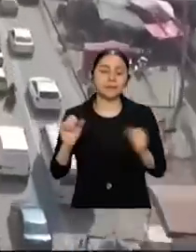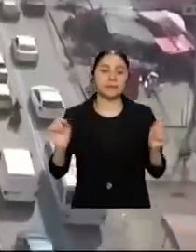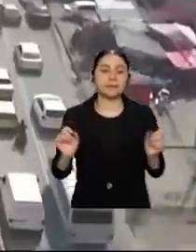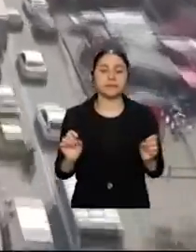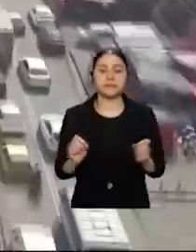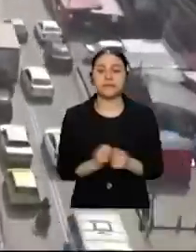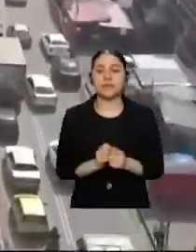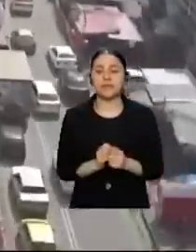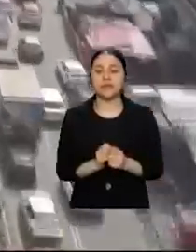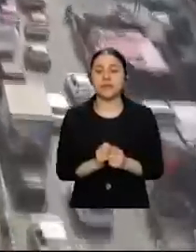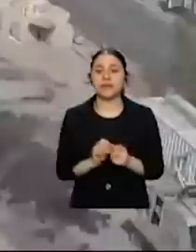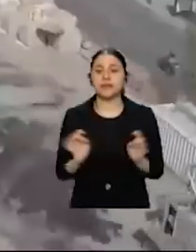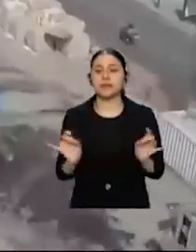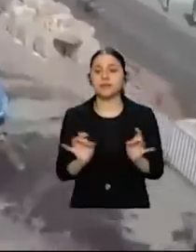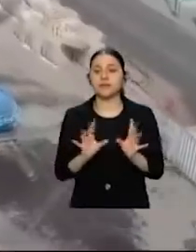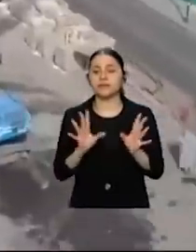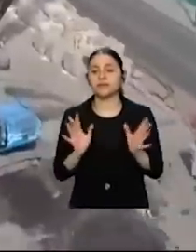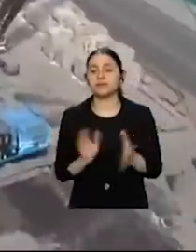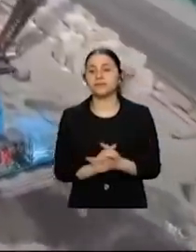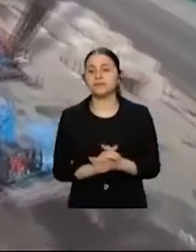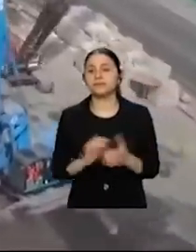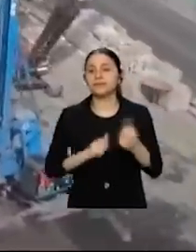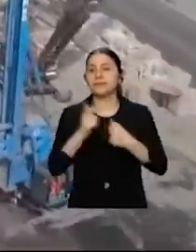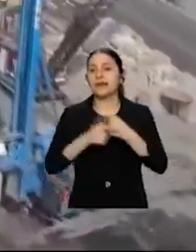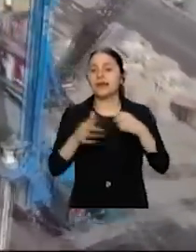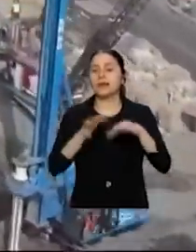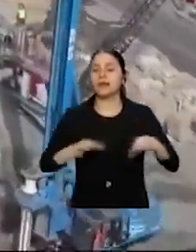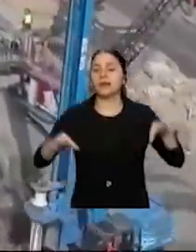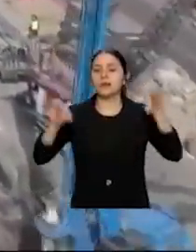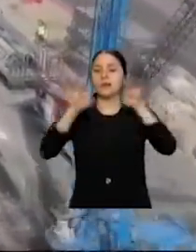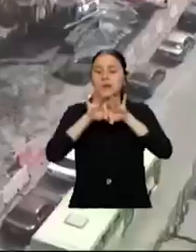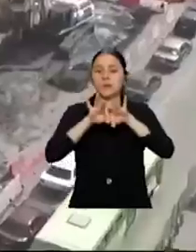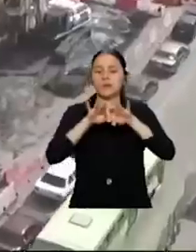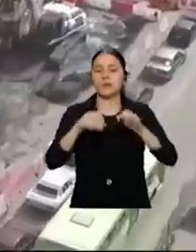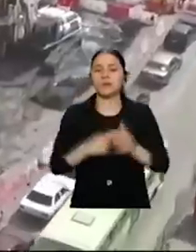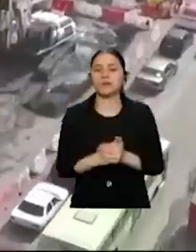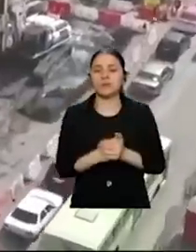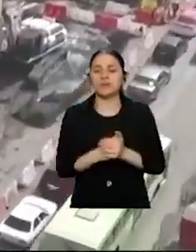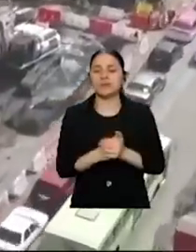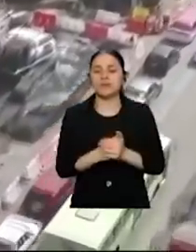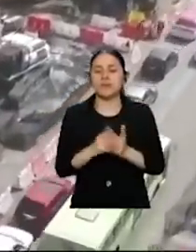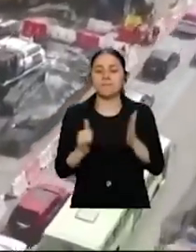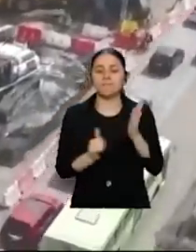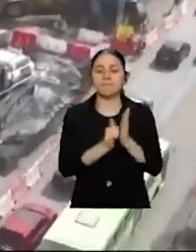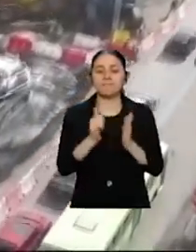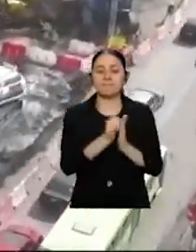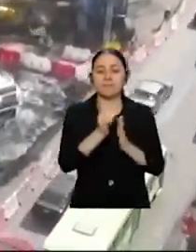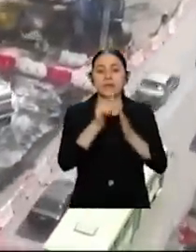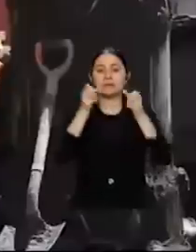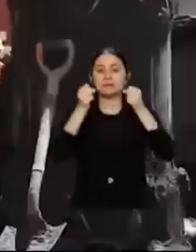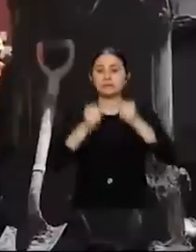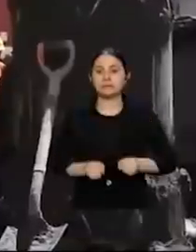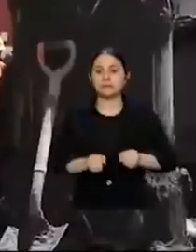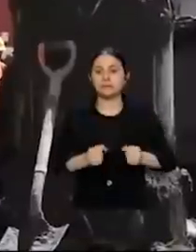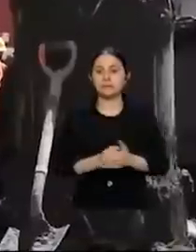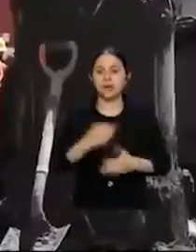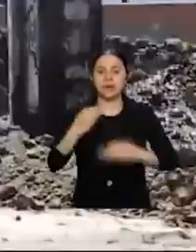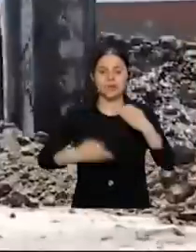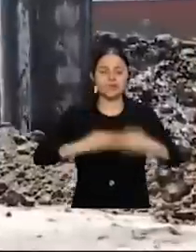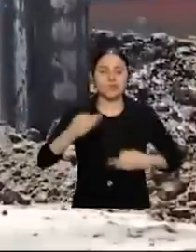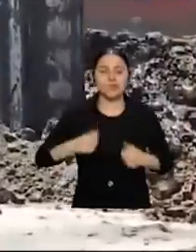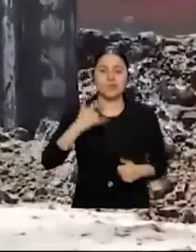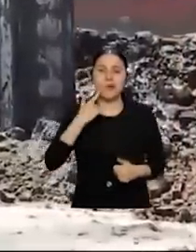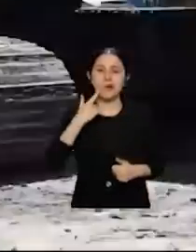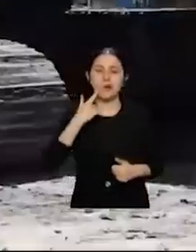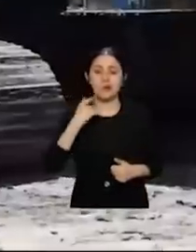Adelante. Y aquí algo muy importante, la seguridad estructural. El esfuerzo de seguimiento de